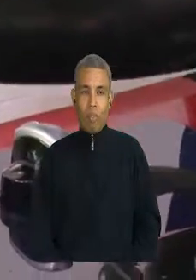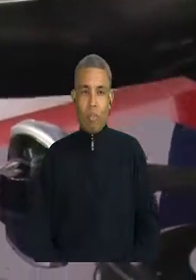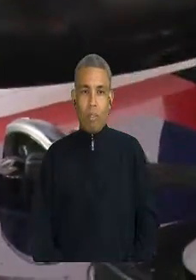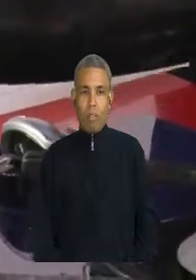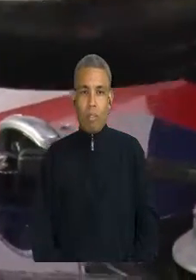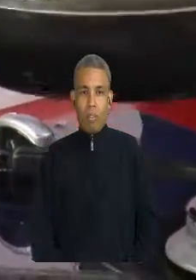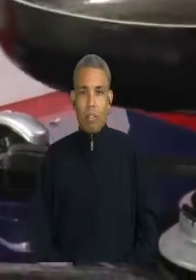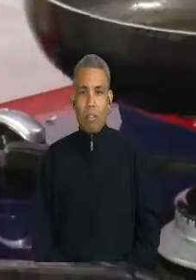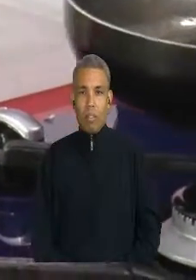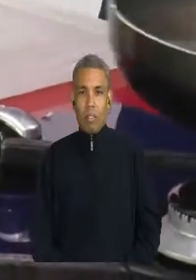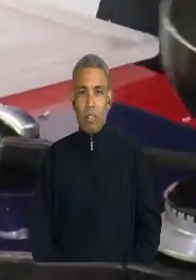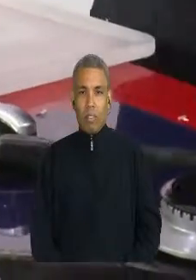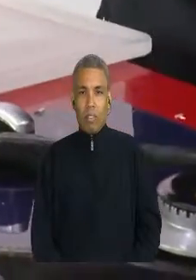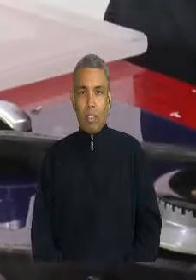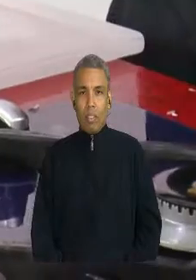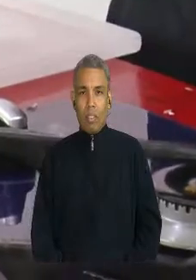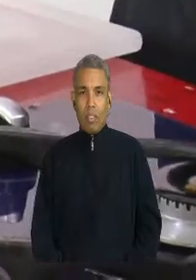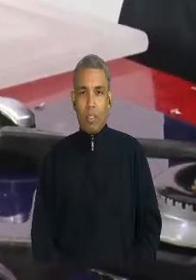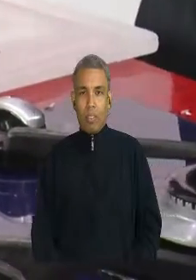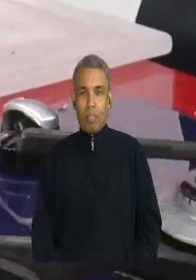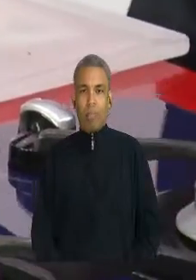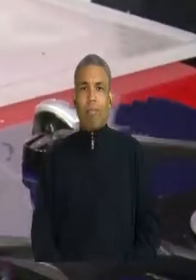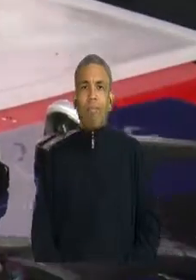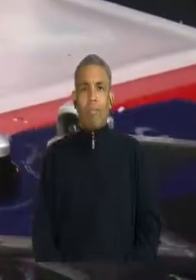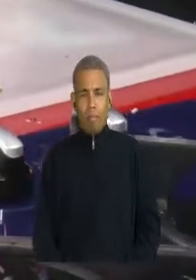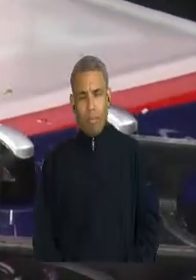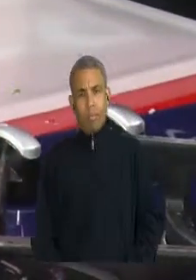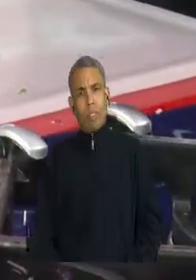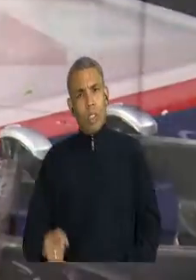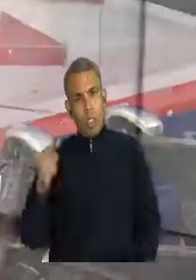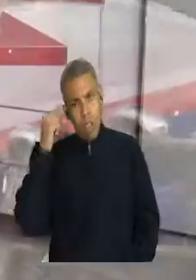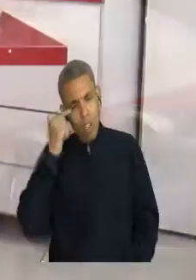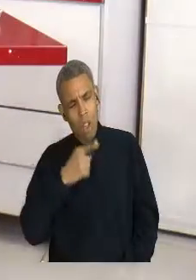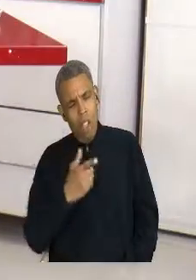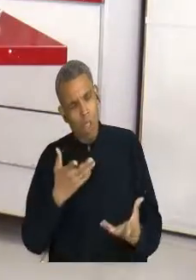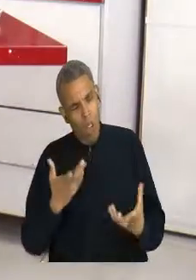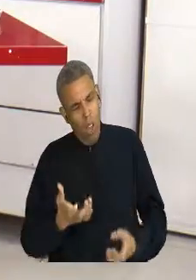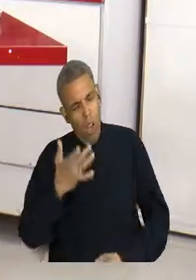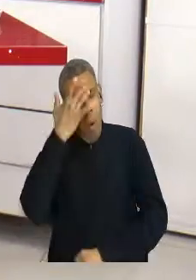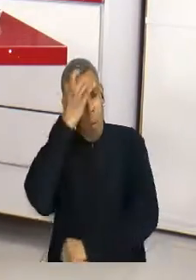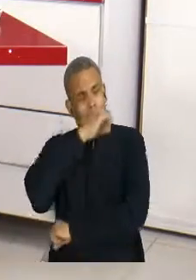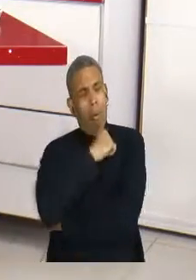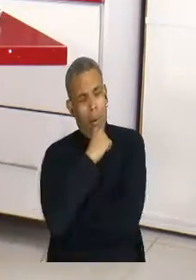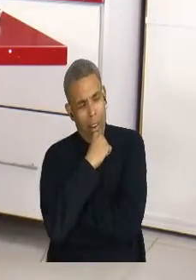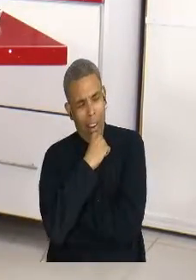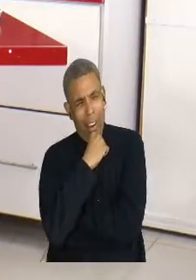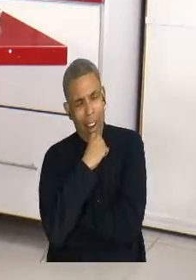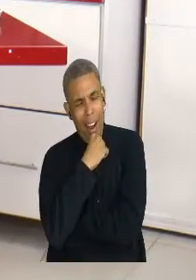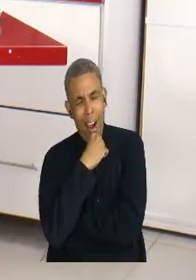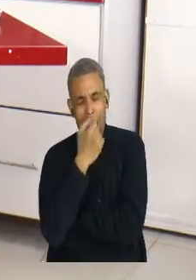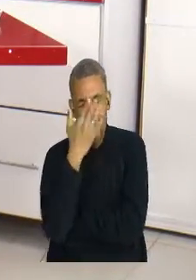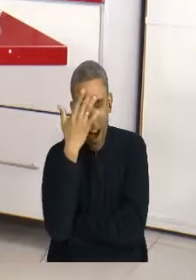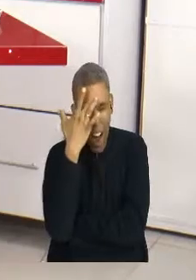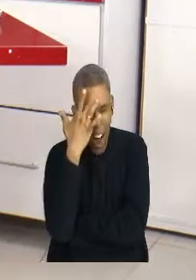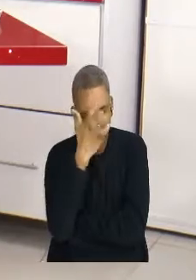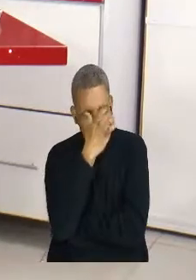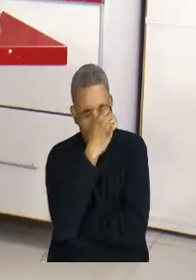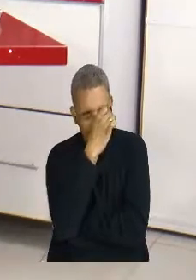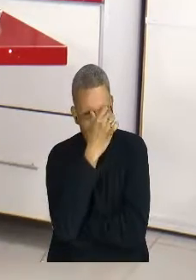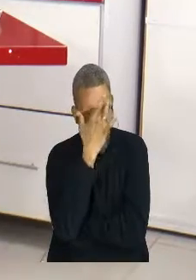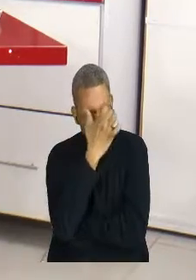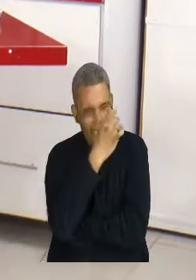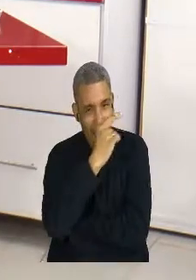me los deja quemar Wilson? Y es que los quiere tostaditos. Tostaditos, ¿ok? Perfecto. Ahí sigo mezclando. Bueno, aquí el siguiente paso